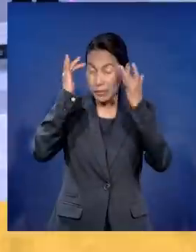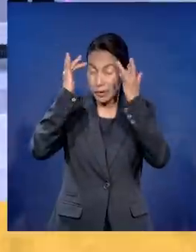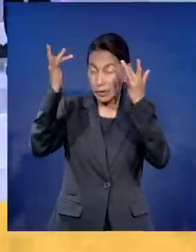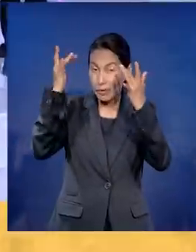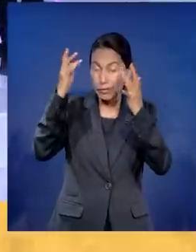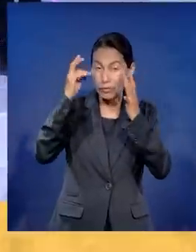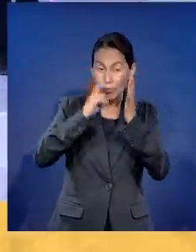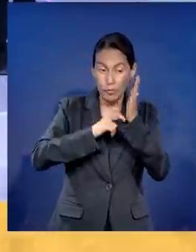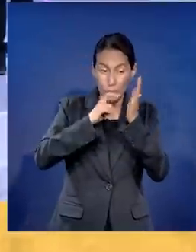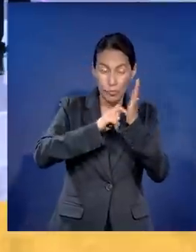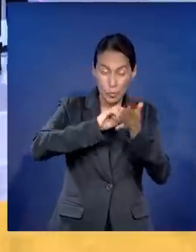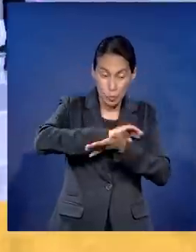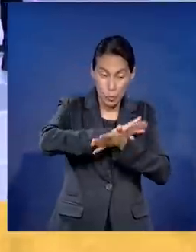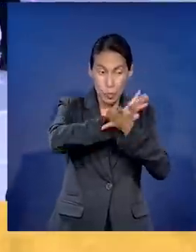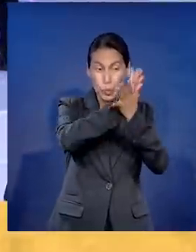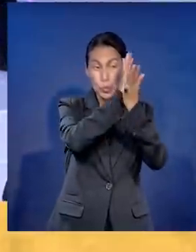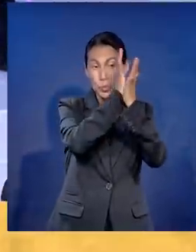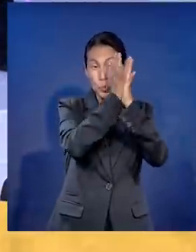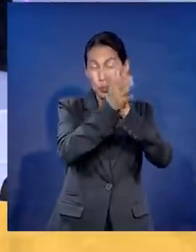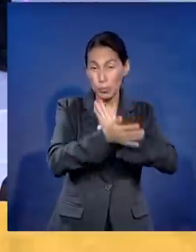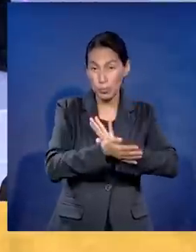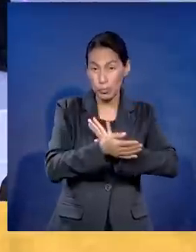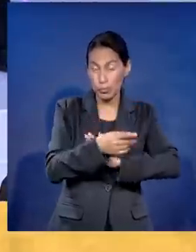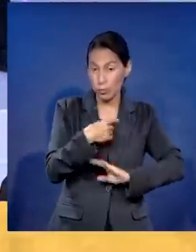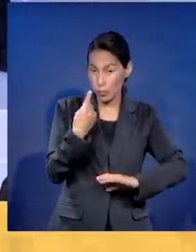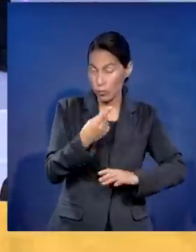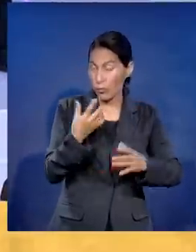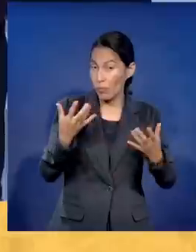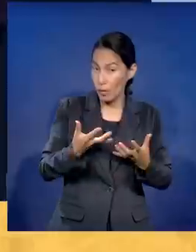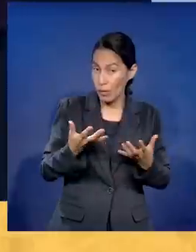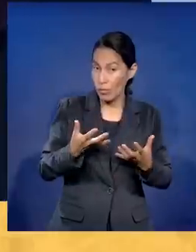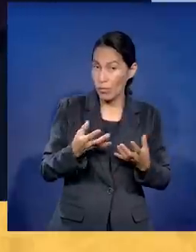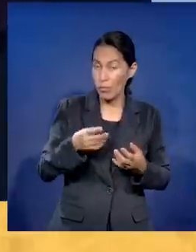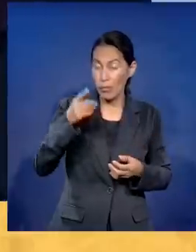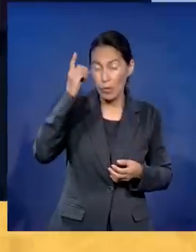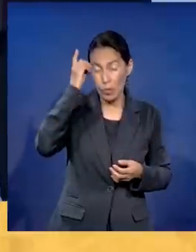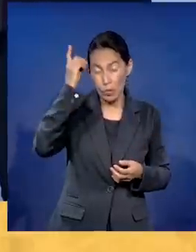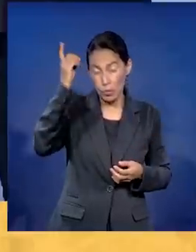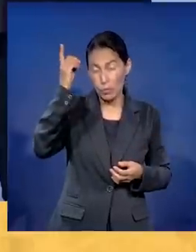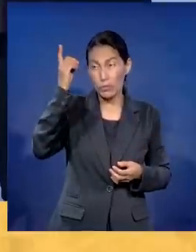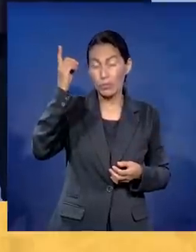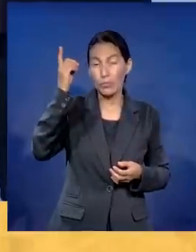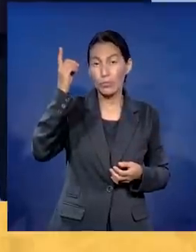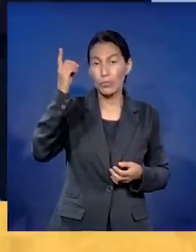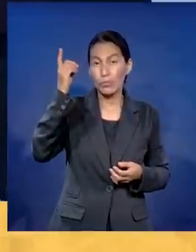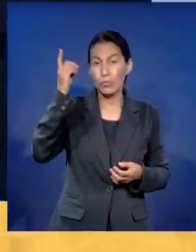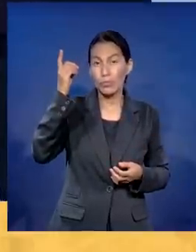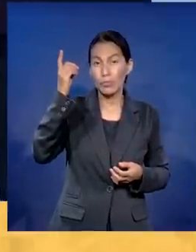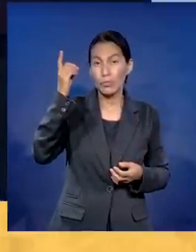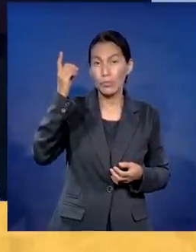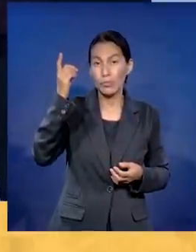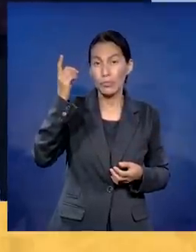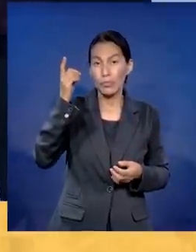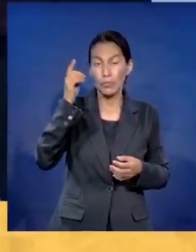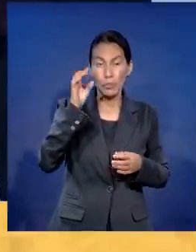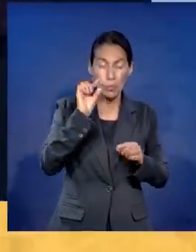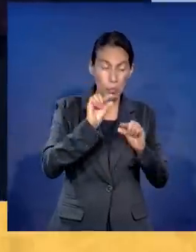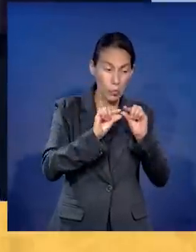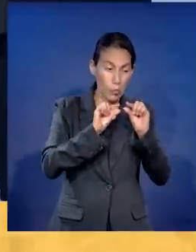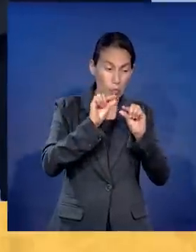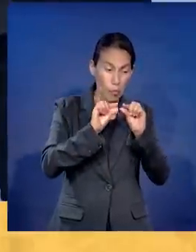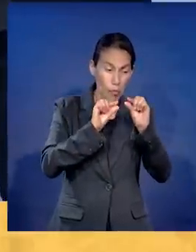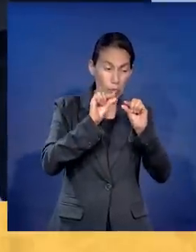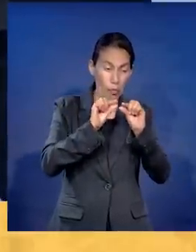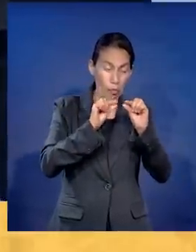y se llama conversión pero si lo pudiéramos graficar Dios a través de un proceso largo o